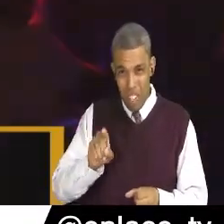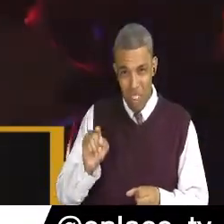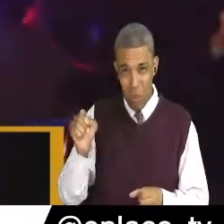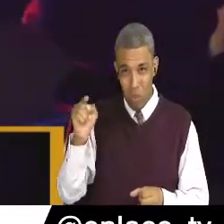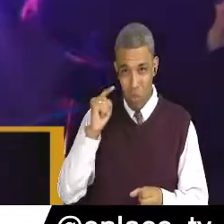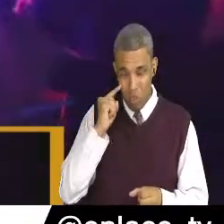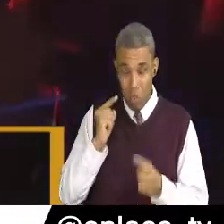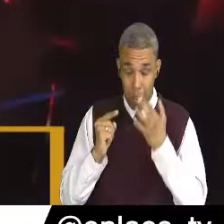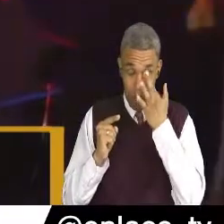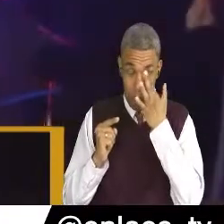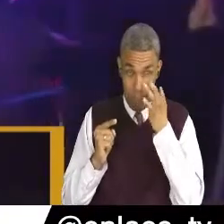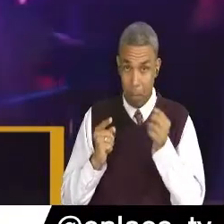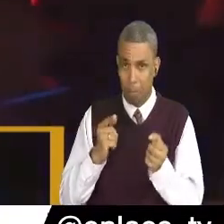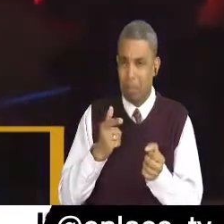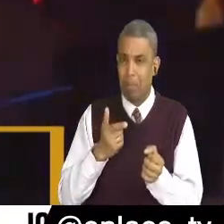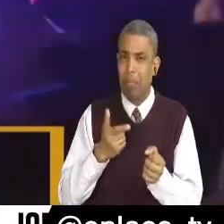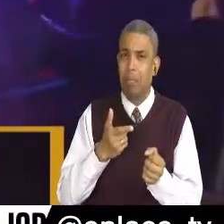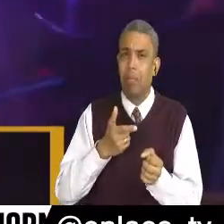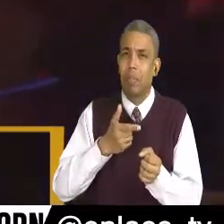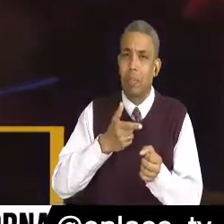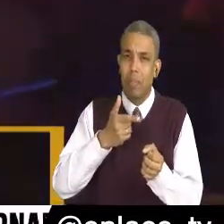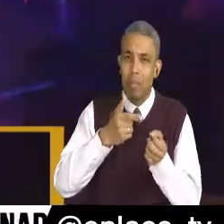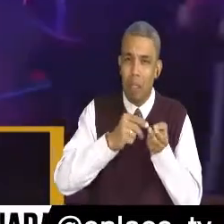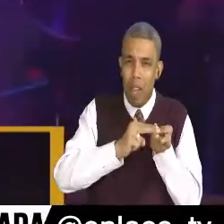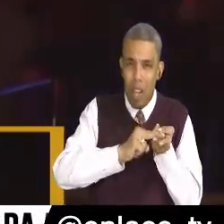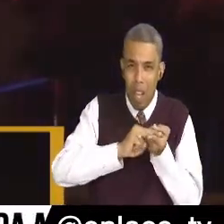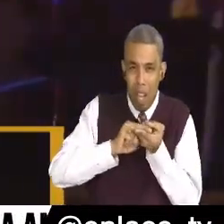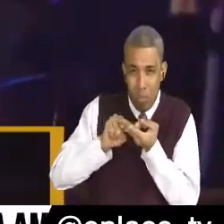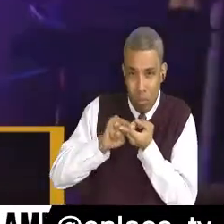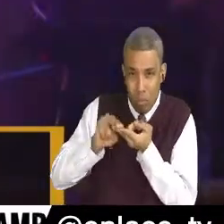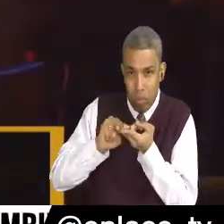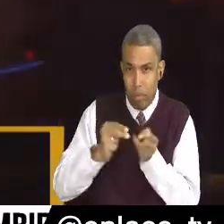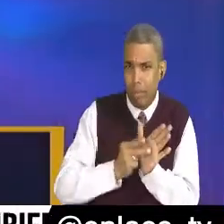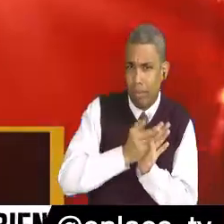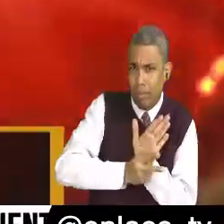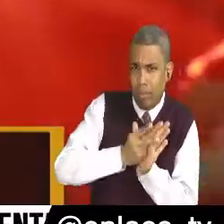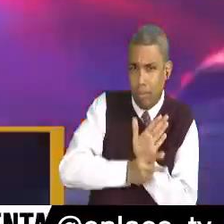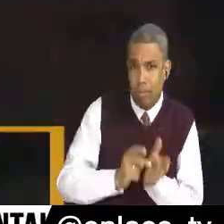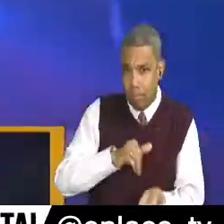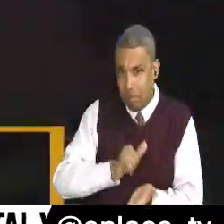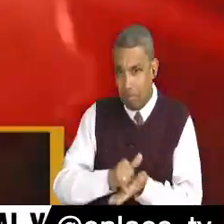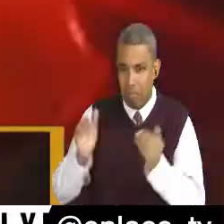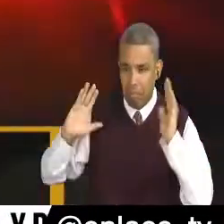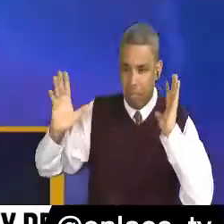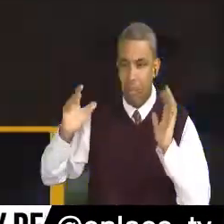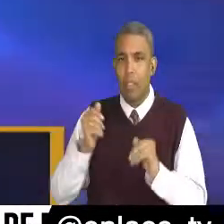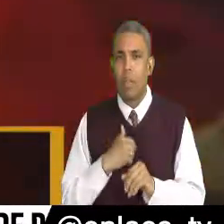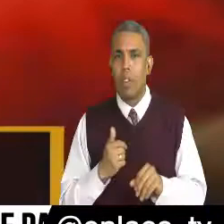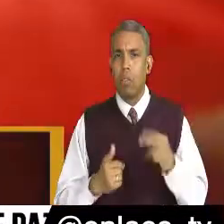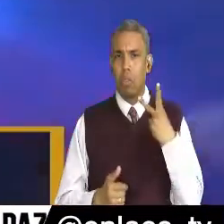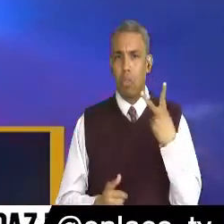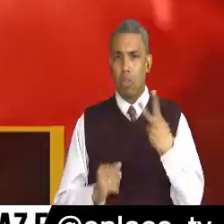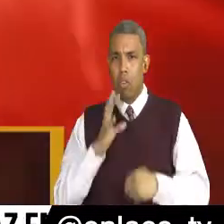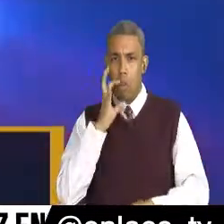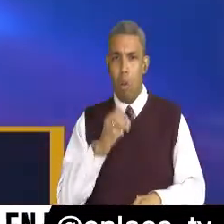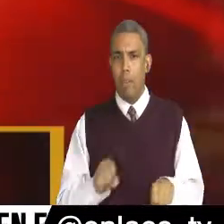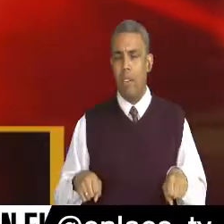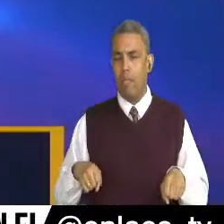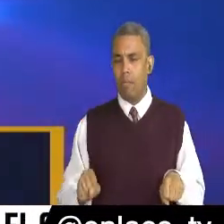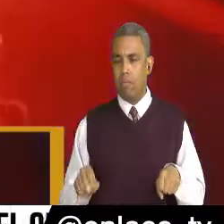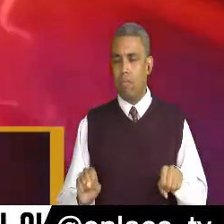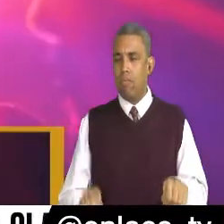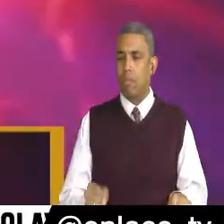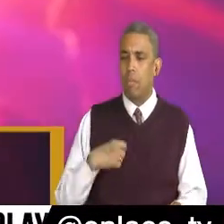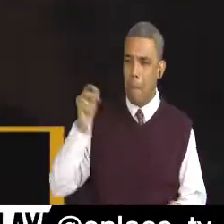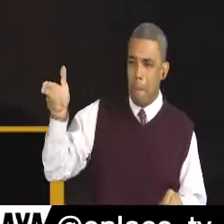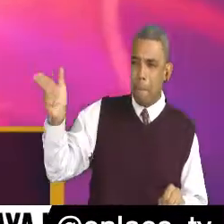4 de Barranca Bermeja, cuando fue interceptado por dos hombres quienes a bordo de una motocicleta Boxer le dispararon en tres ocasiones. Uno de los disparos